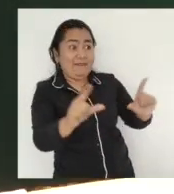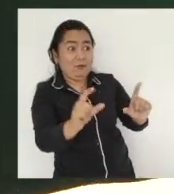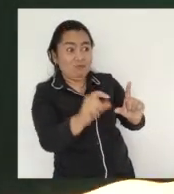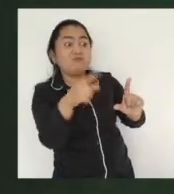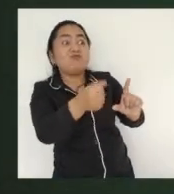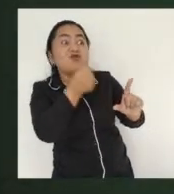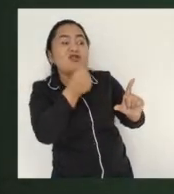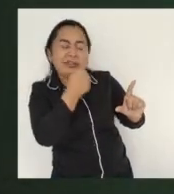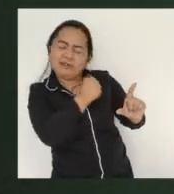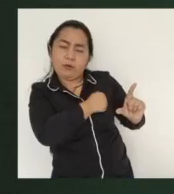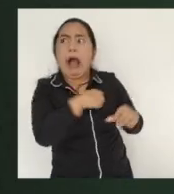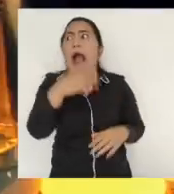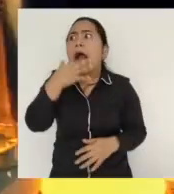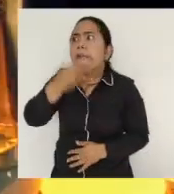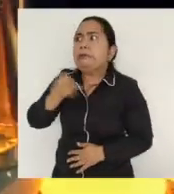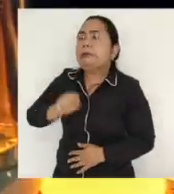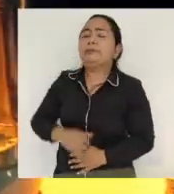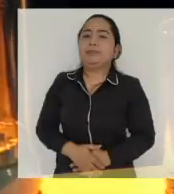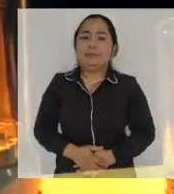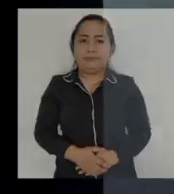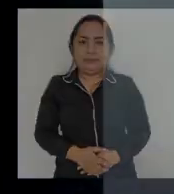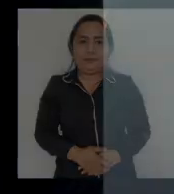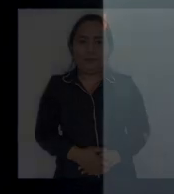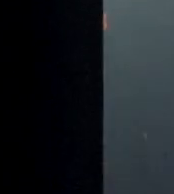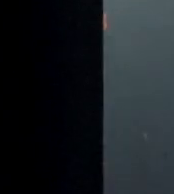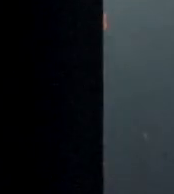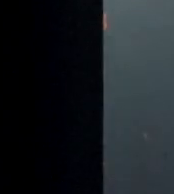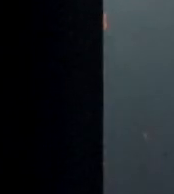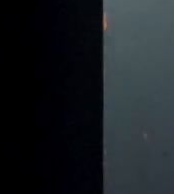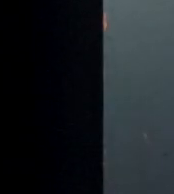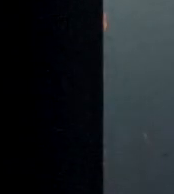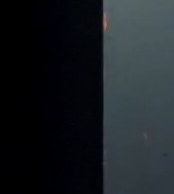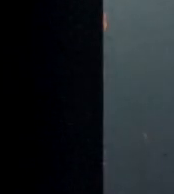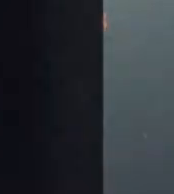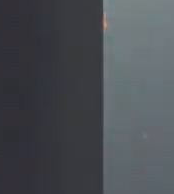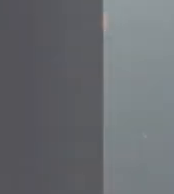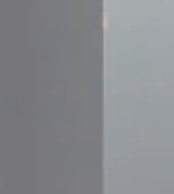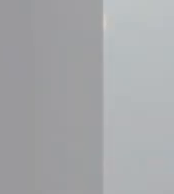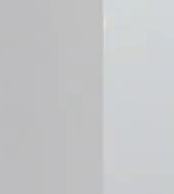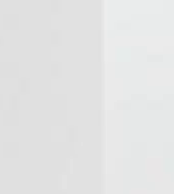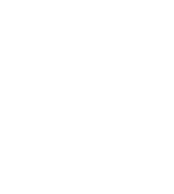prende el tele porque van a pasar lo de las vacunas. Ah, cierto, ¿no?